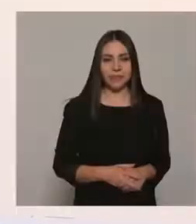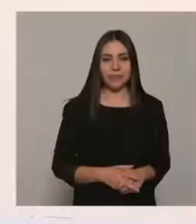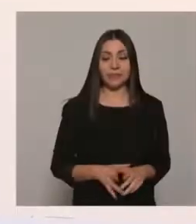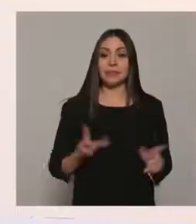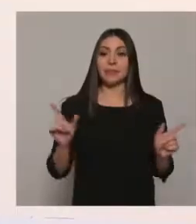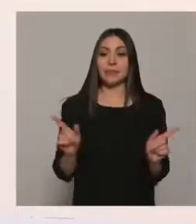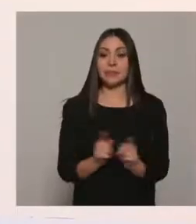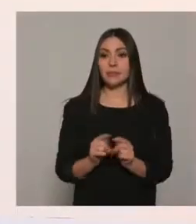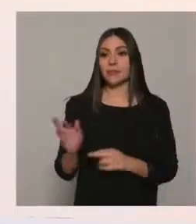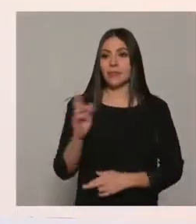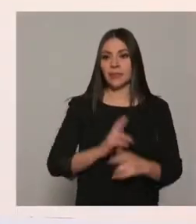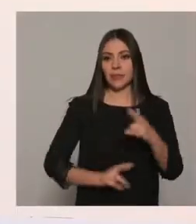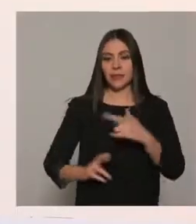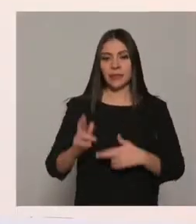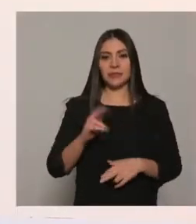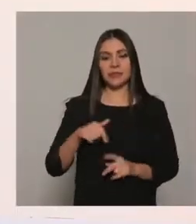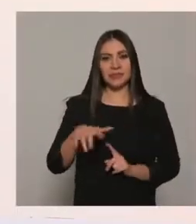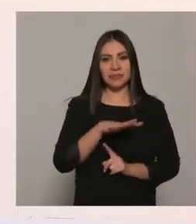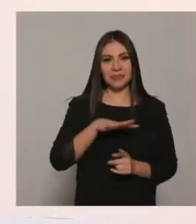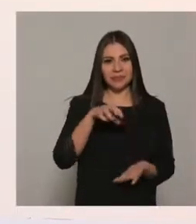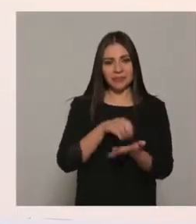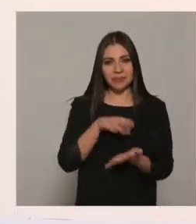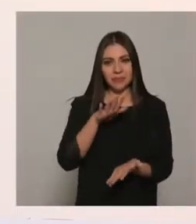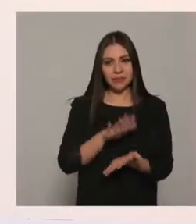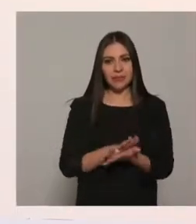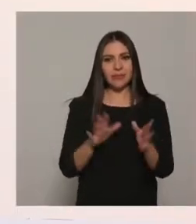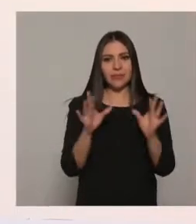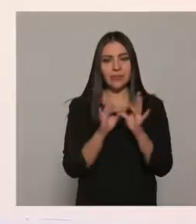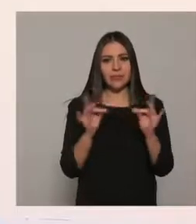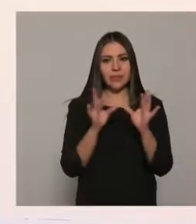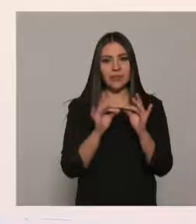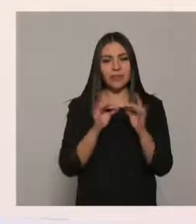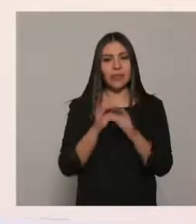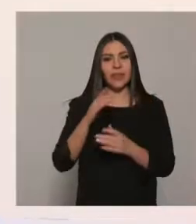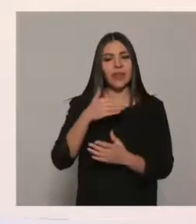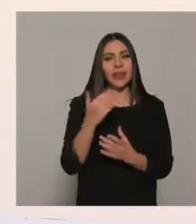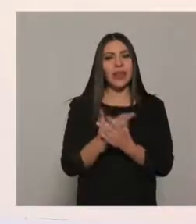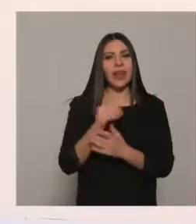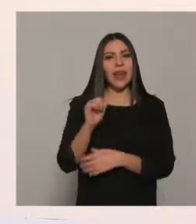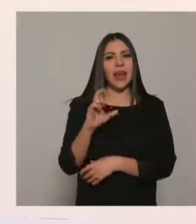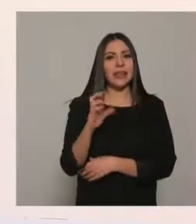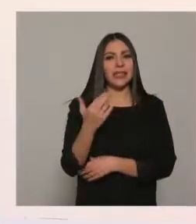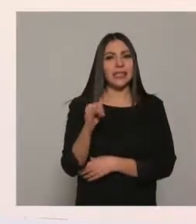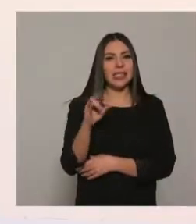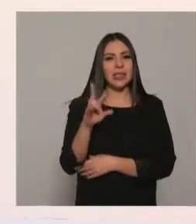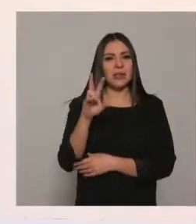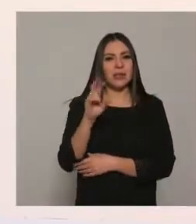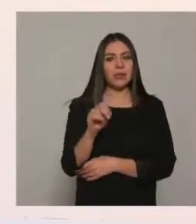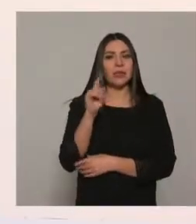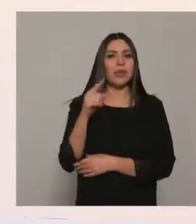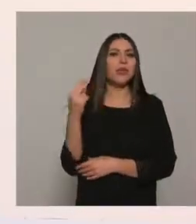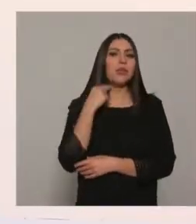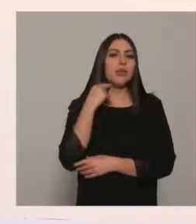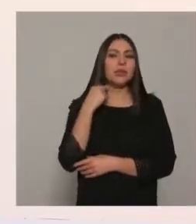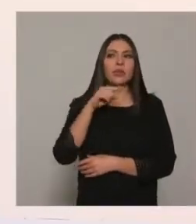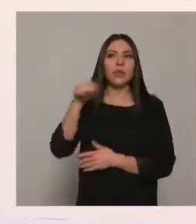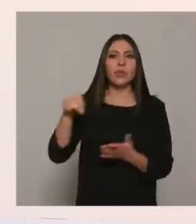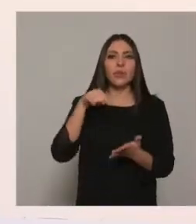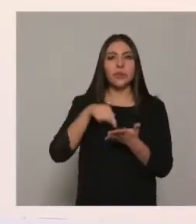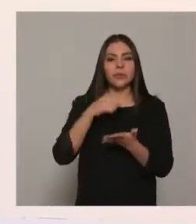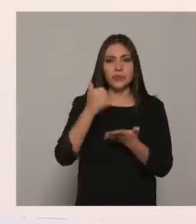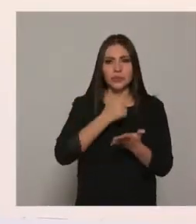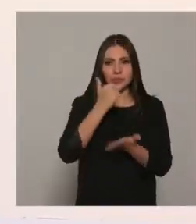Estamos de vuelta en Agenda y Contexto hablando del Archivo General de Notarías que está ubicado en la Ciudad de México. ¿Qué es lo que ocurrió con este